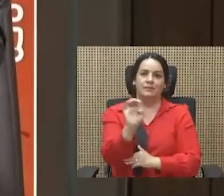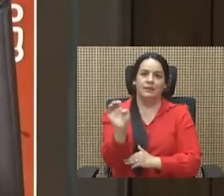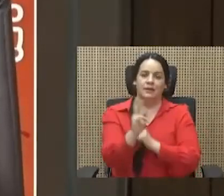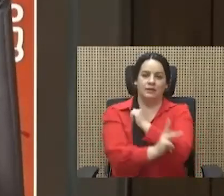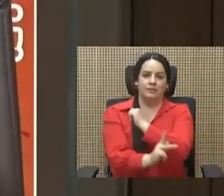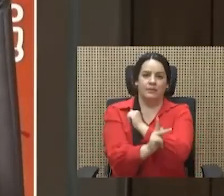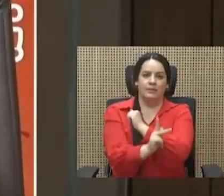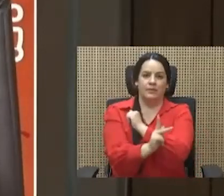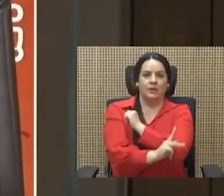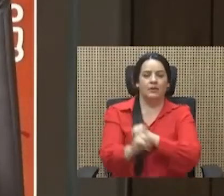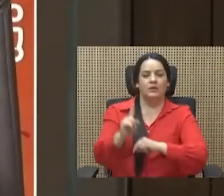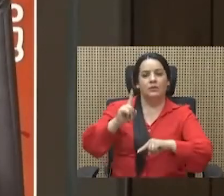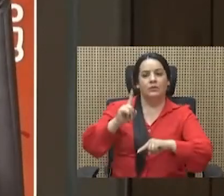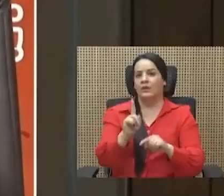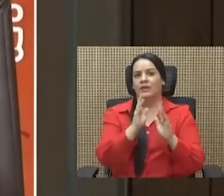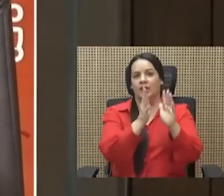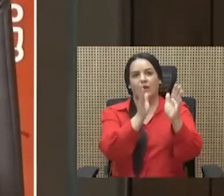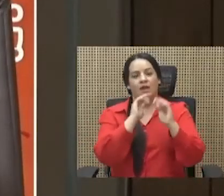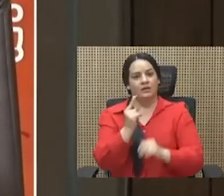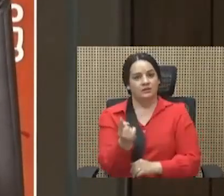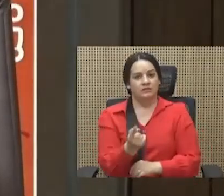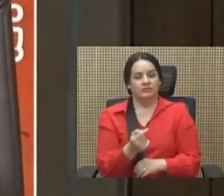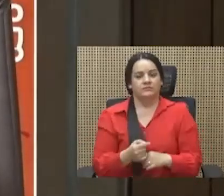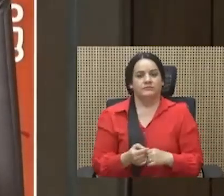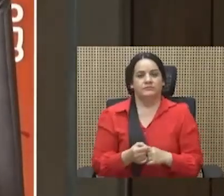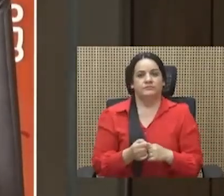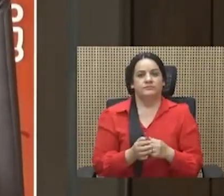al garete, ¿verdad?